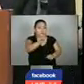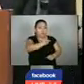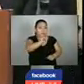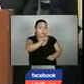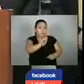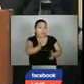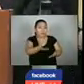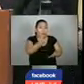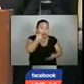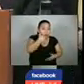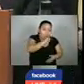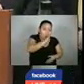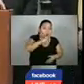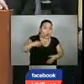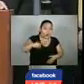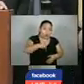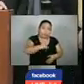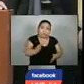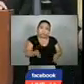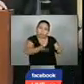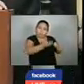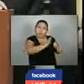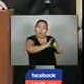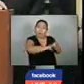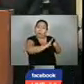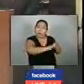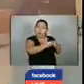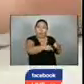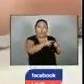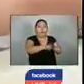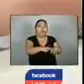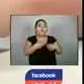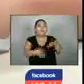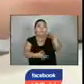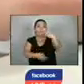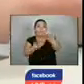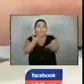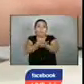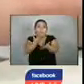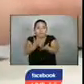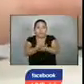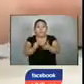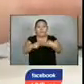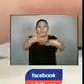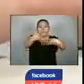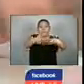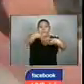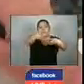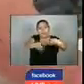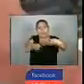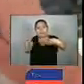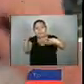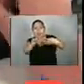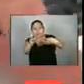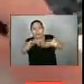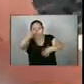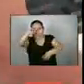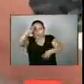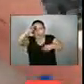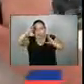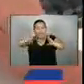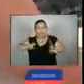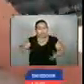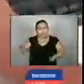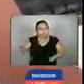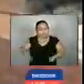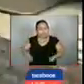remunerada por incapacidad médica. Esto es parte de una propuesta para reformar la ley de asuetos, vacaciones y licencias de los empleados públicos